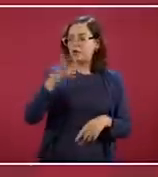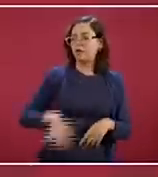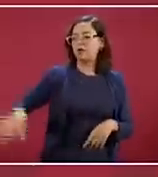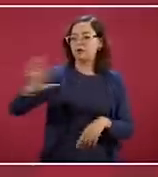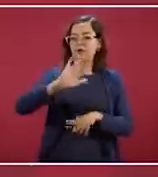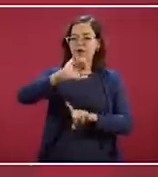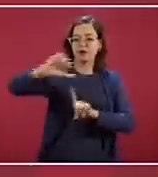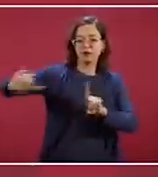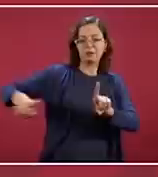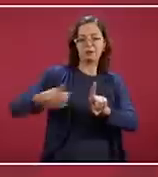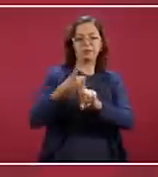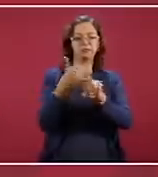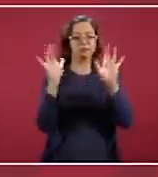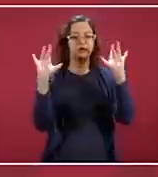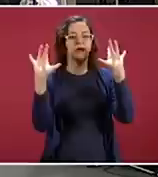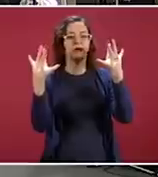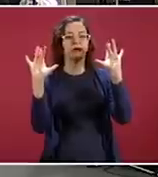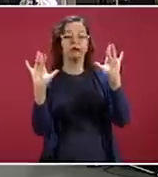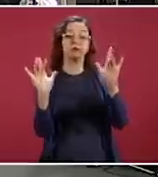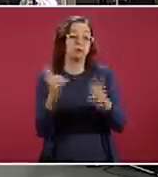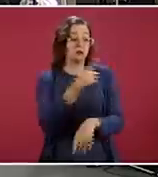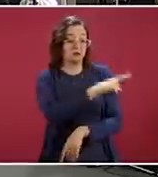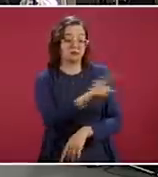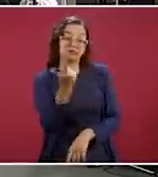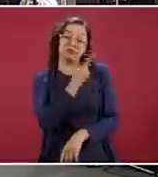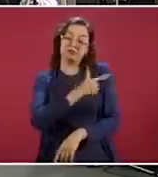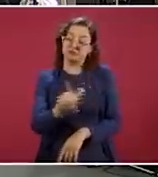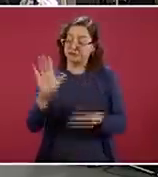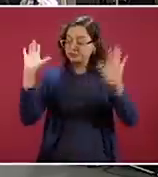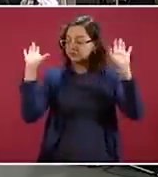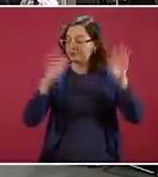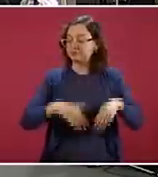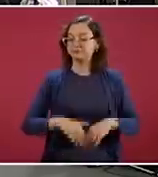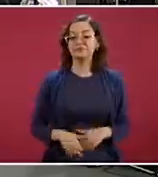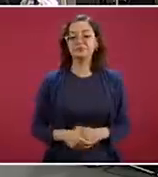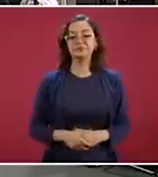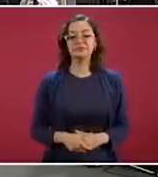aunque no les guste a algunos. Gracias, presidente.